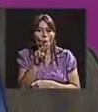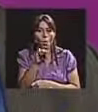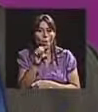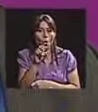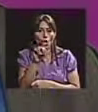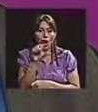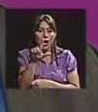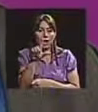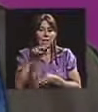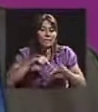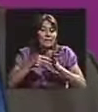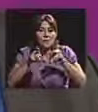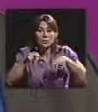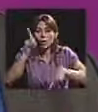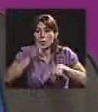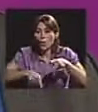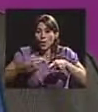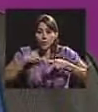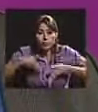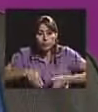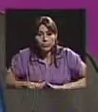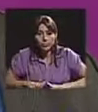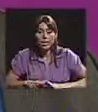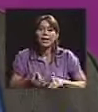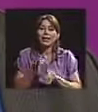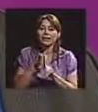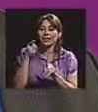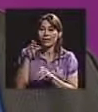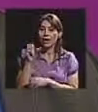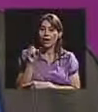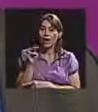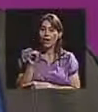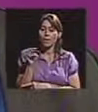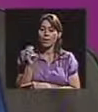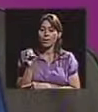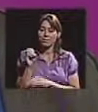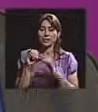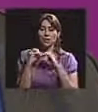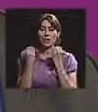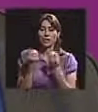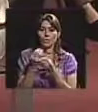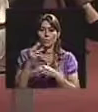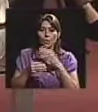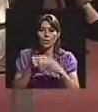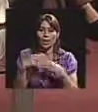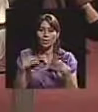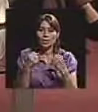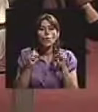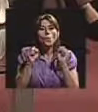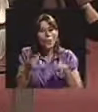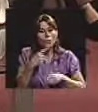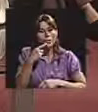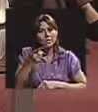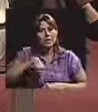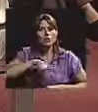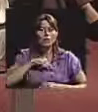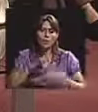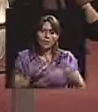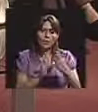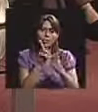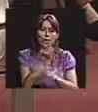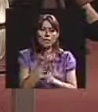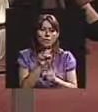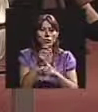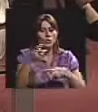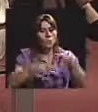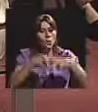de salud de la OMS, podríamos decir que estamos enfrente de un problema de salud y evidentemente un